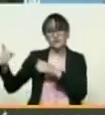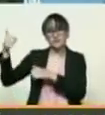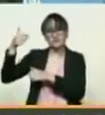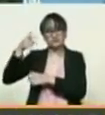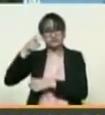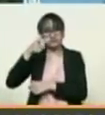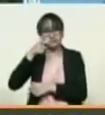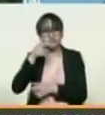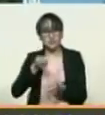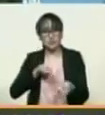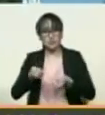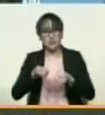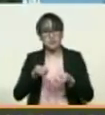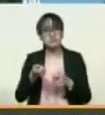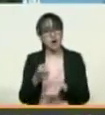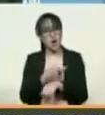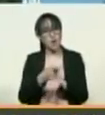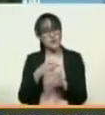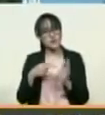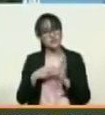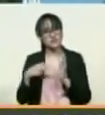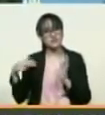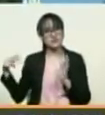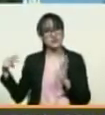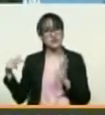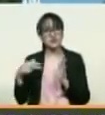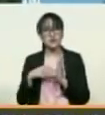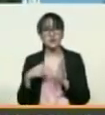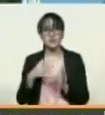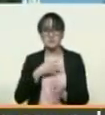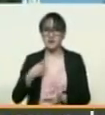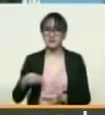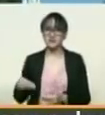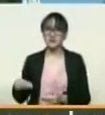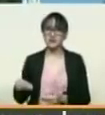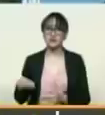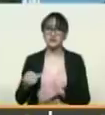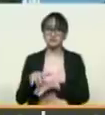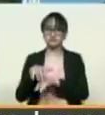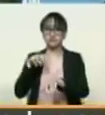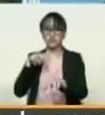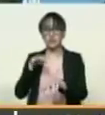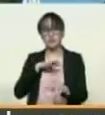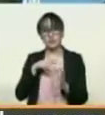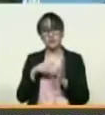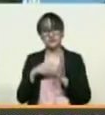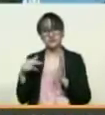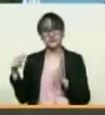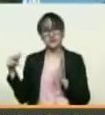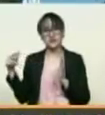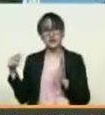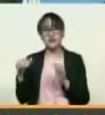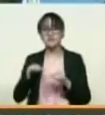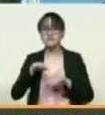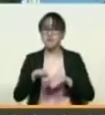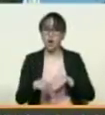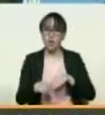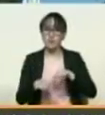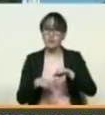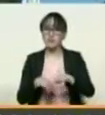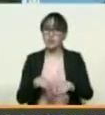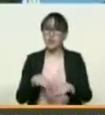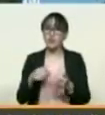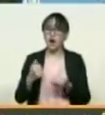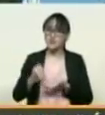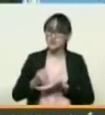que finalmente el gobierno sirio, el presidente Bashar al-Assad y el ejército sirio vayan poco a poco con la